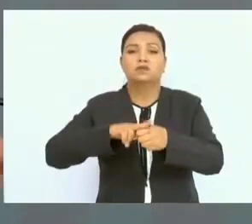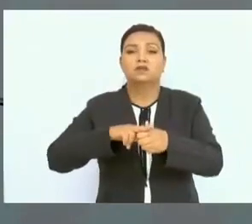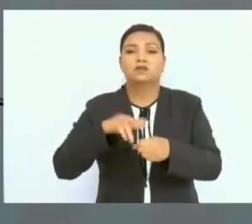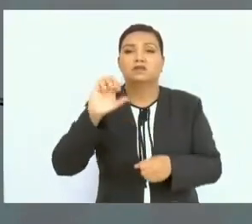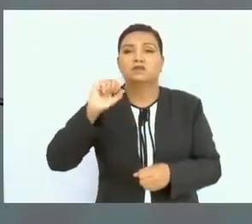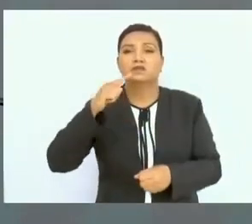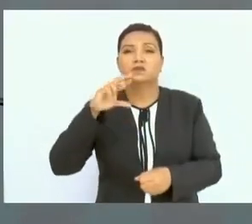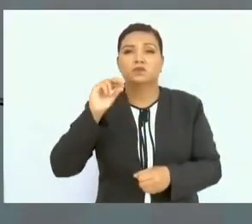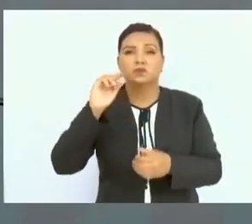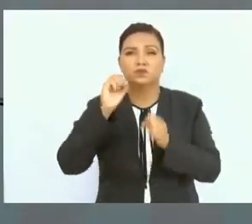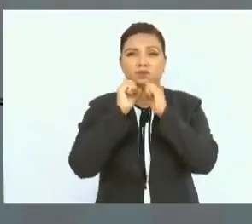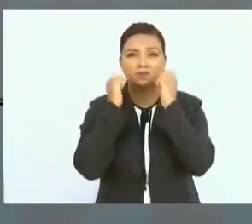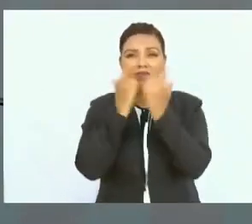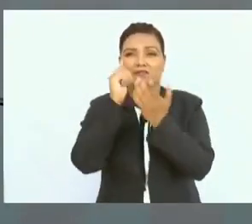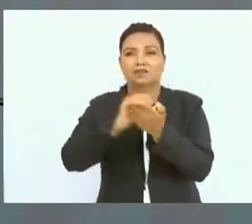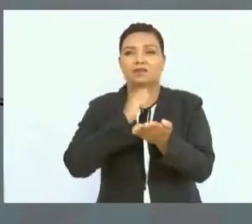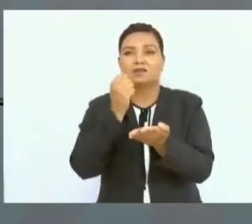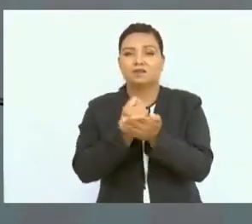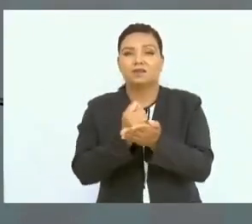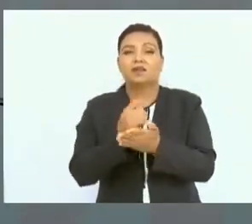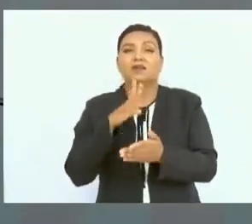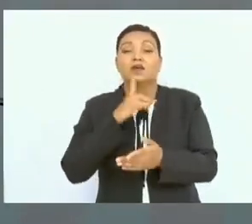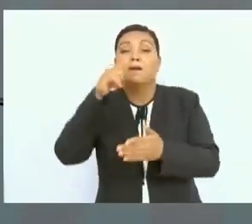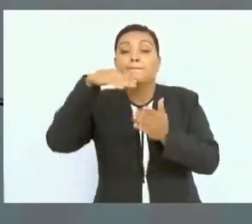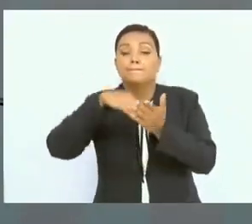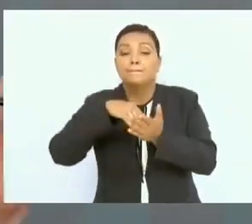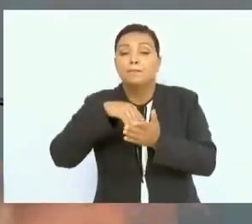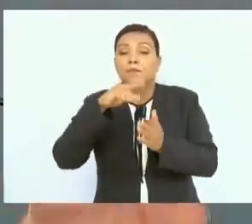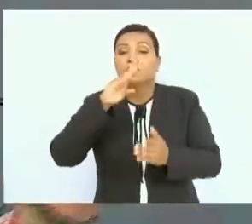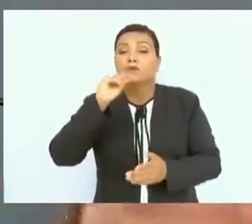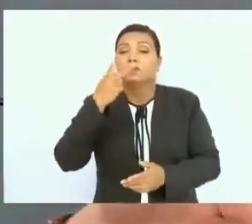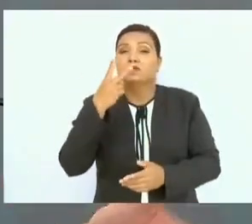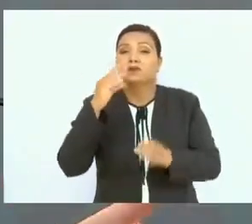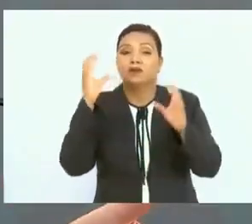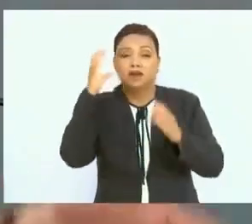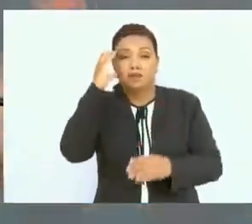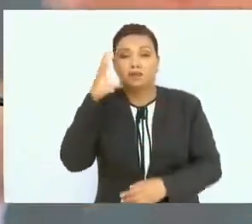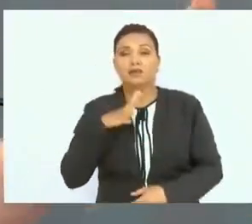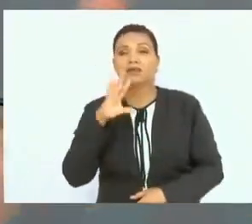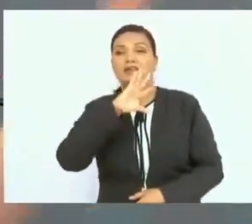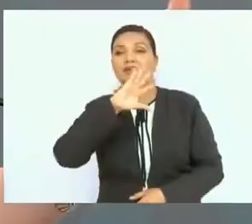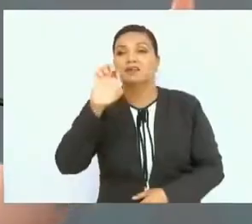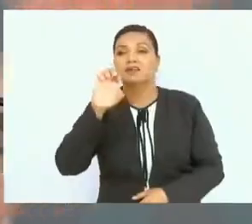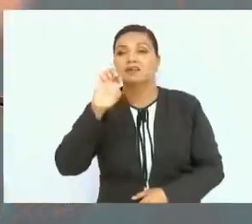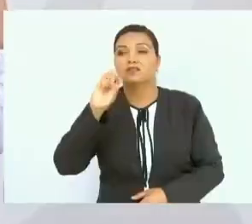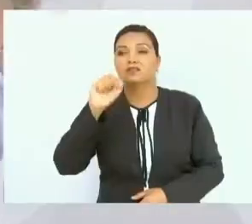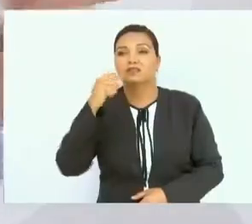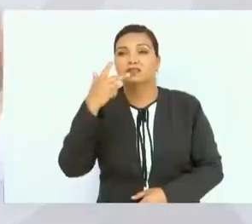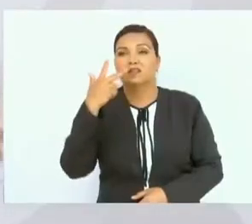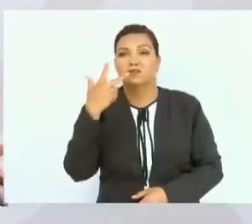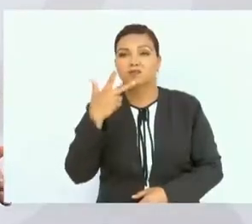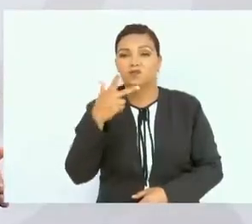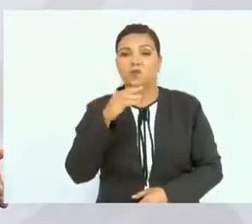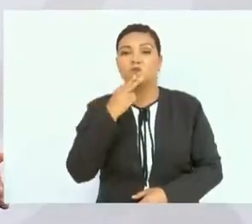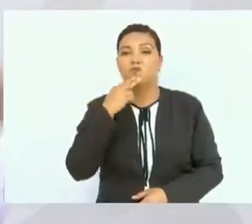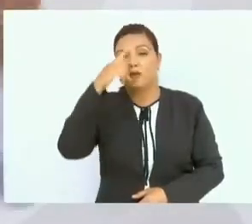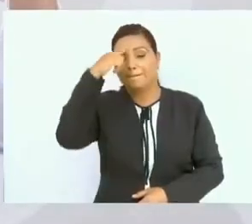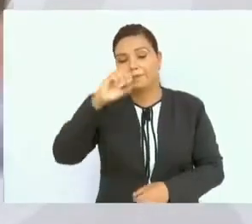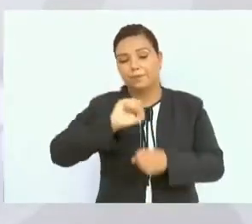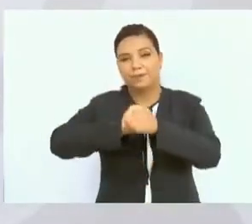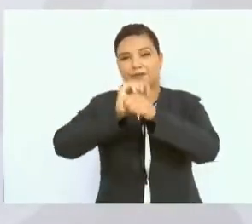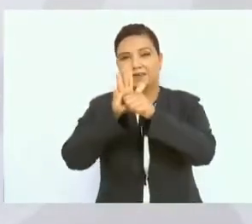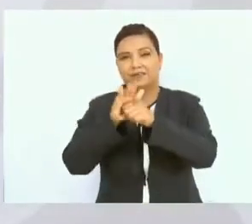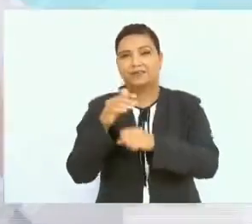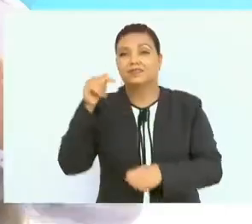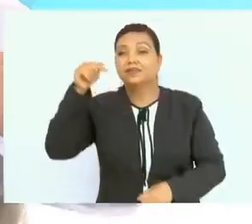Seguro Social en Tamaulipas, de las 1,092 camas que se tienen, 568 estaban destinadas solamente para COVID.